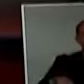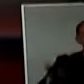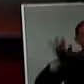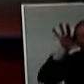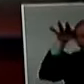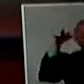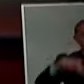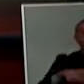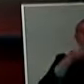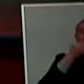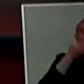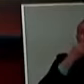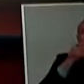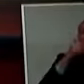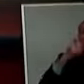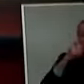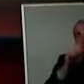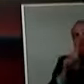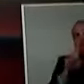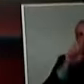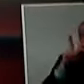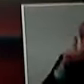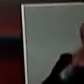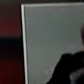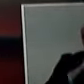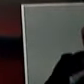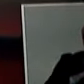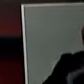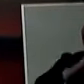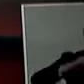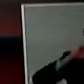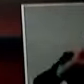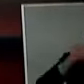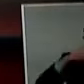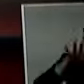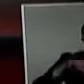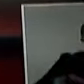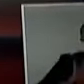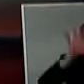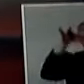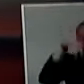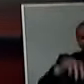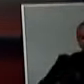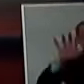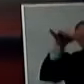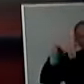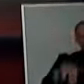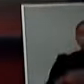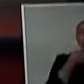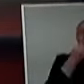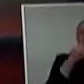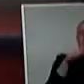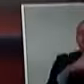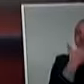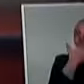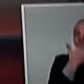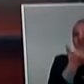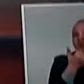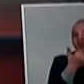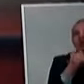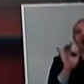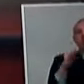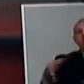Majana, generando inundaciones costeras ligeras a moderadas en los municipios costeros, tanto de la provincia de